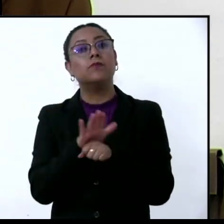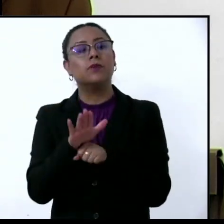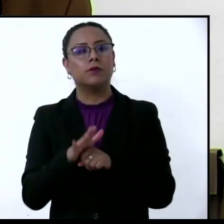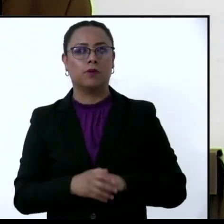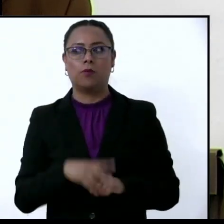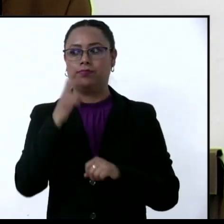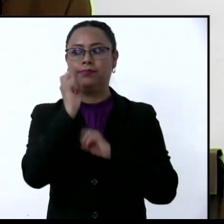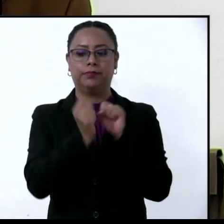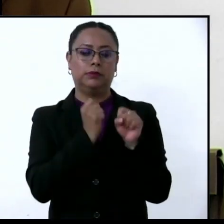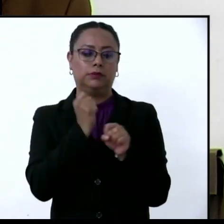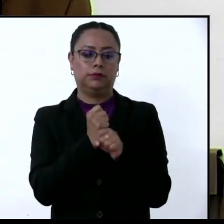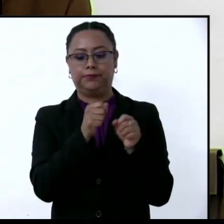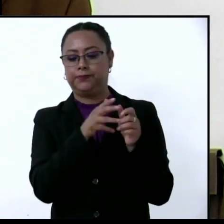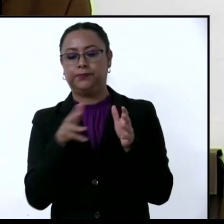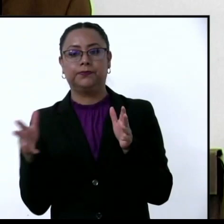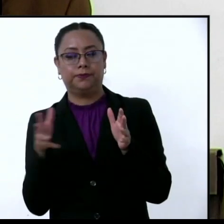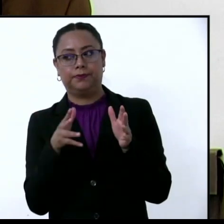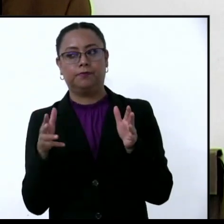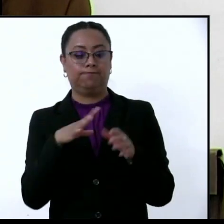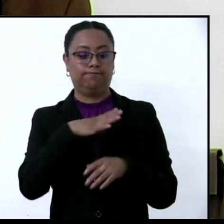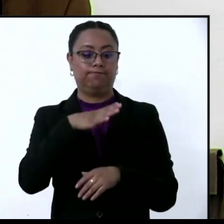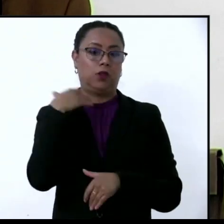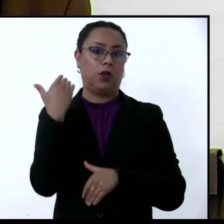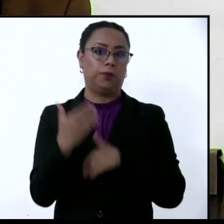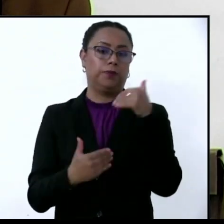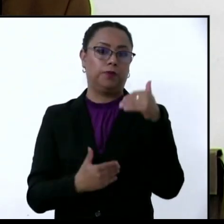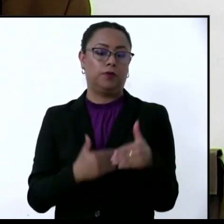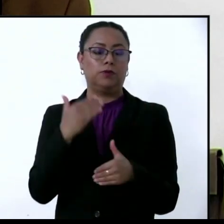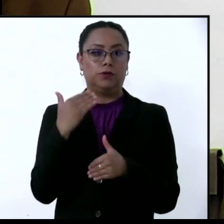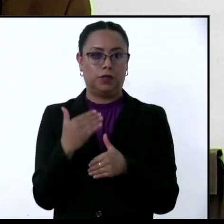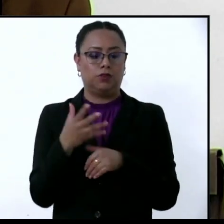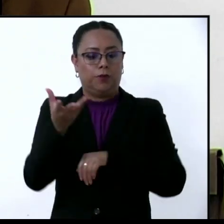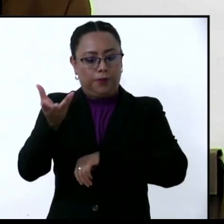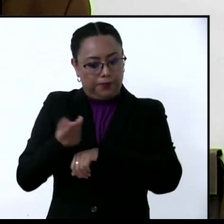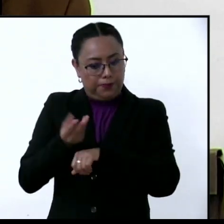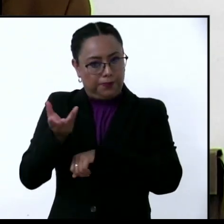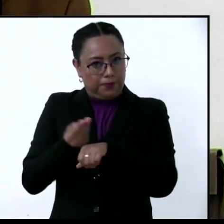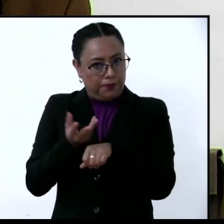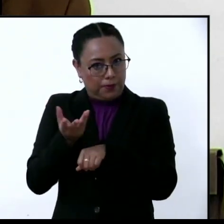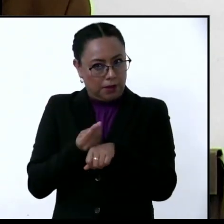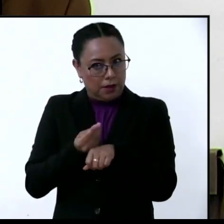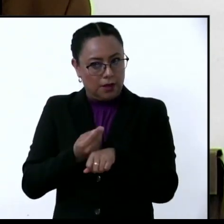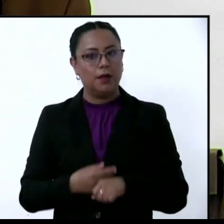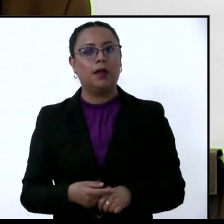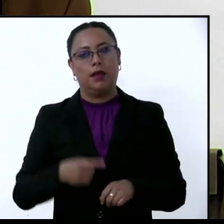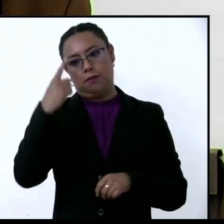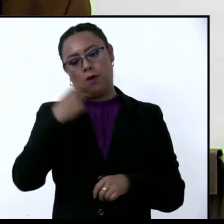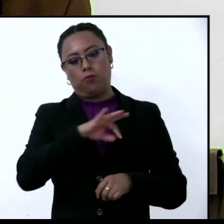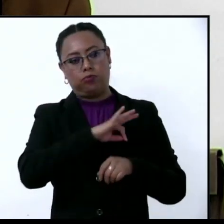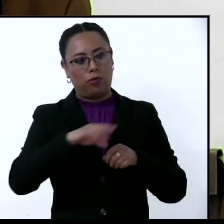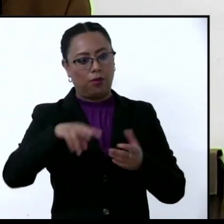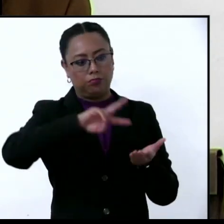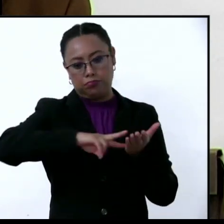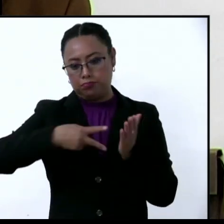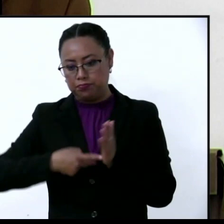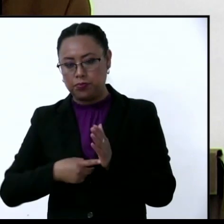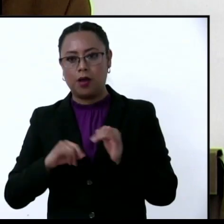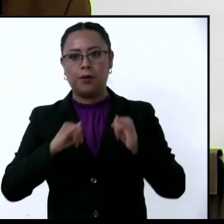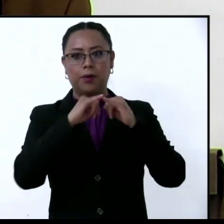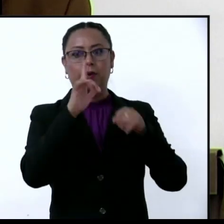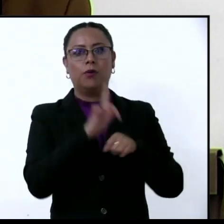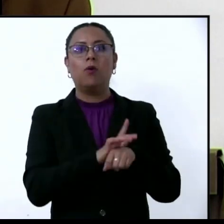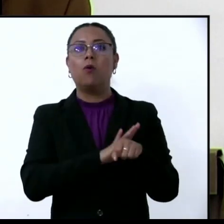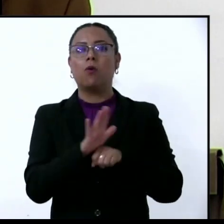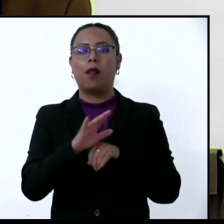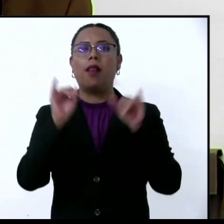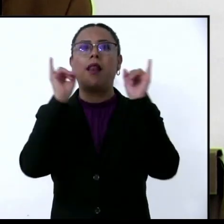este año de ejercicio sufrió un proceso de ajuste de reingeniería institucional, es la Junta Local